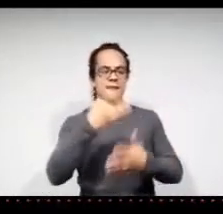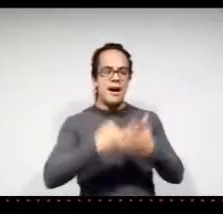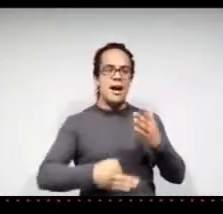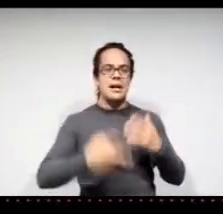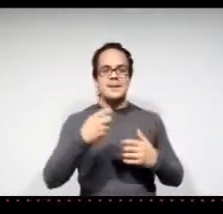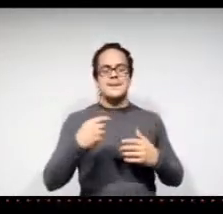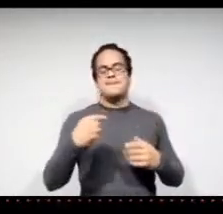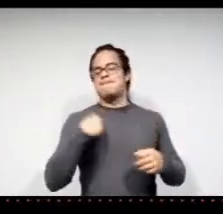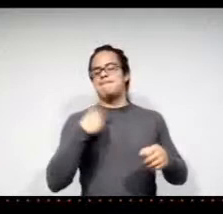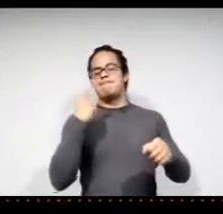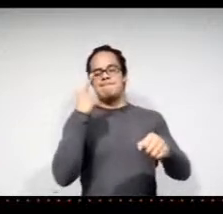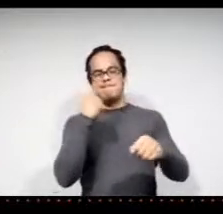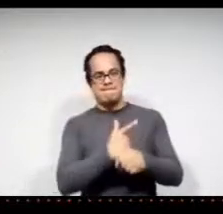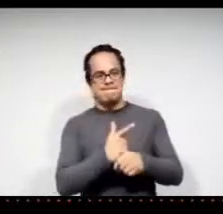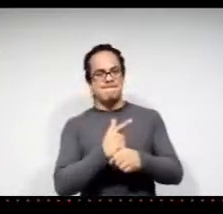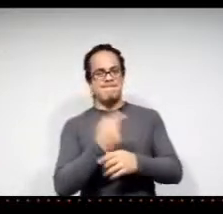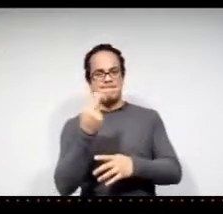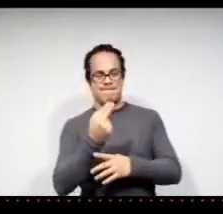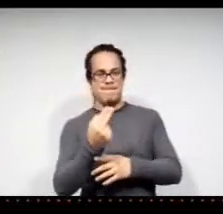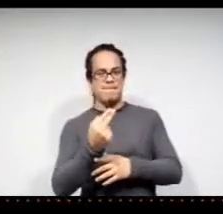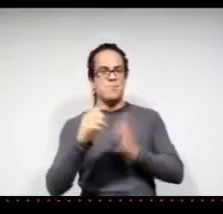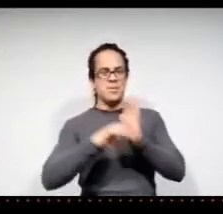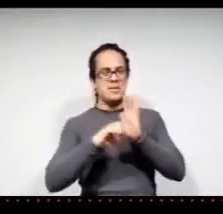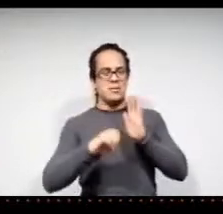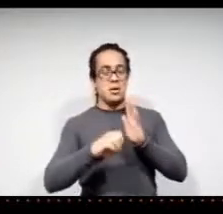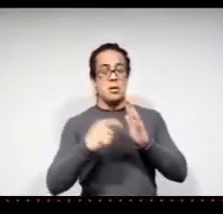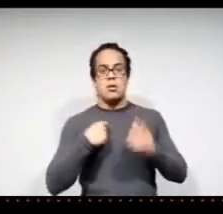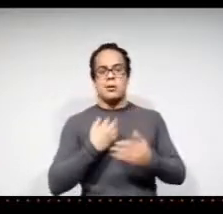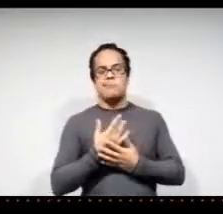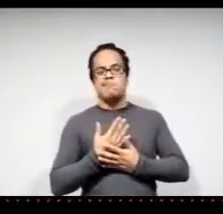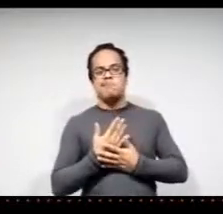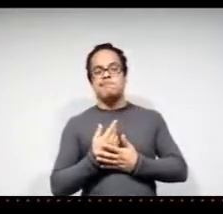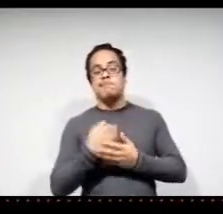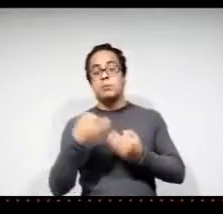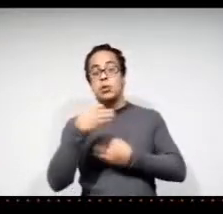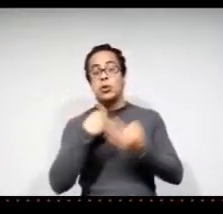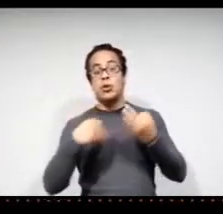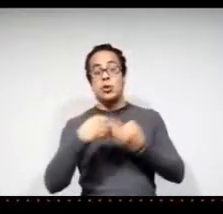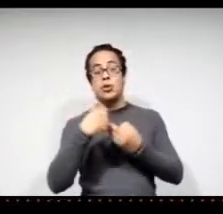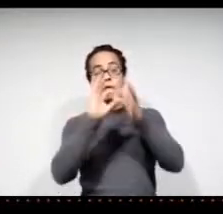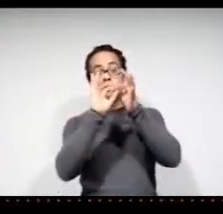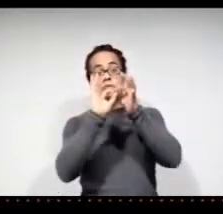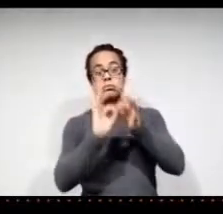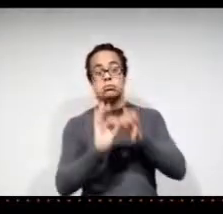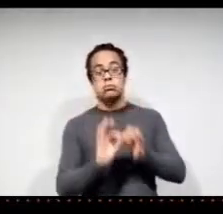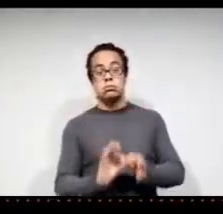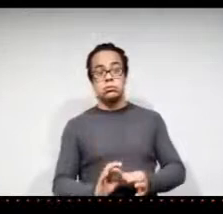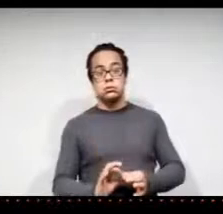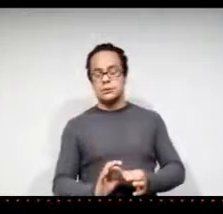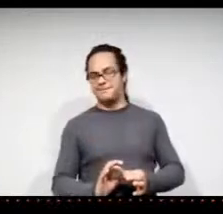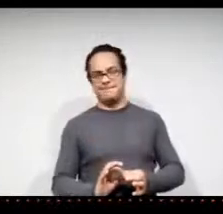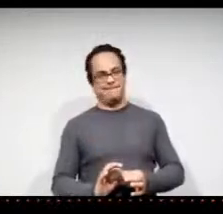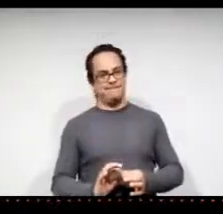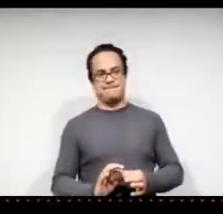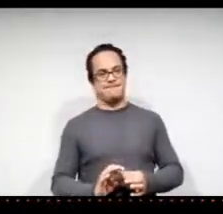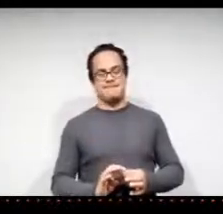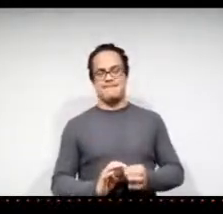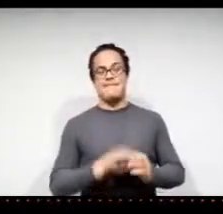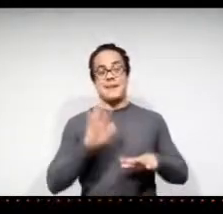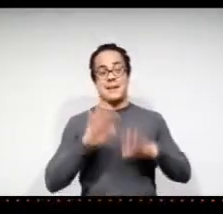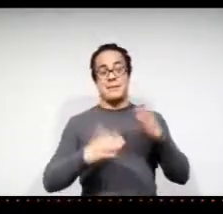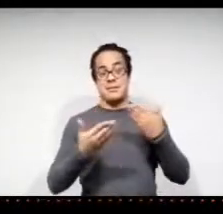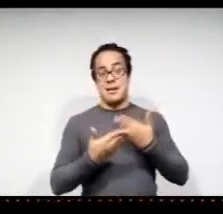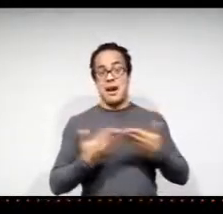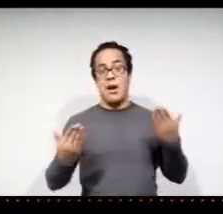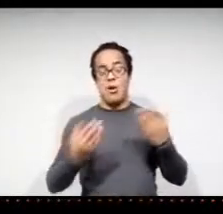dejar de lado el plano de esperar que todos los elementos sean verticales, porque estamos en un escenario donde hoy